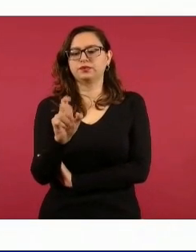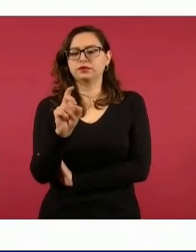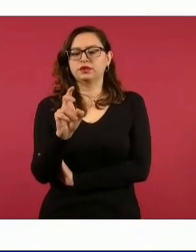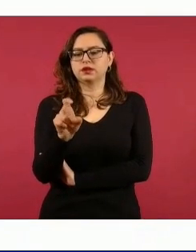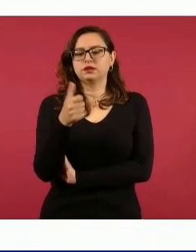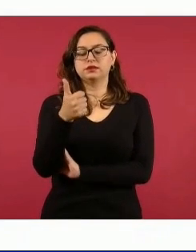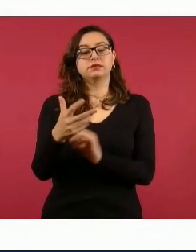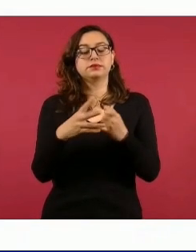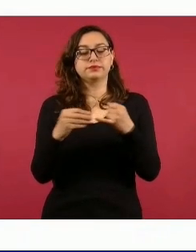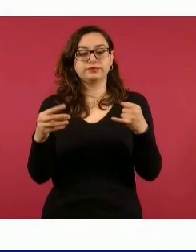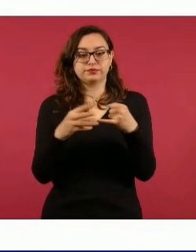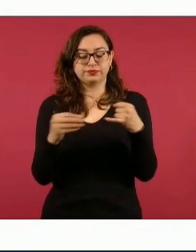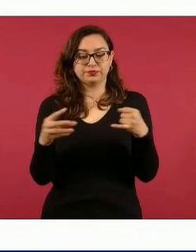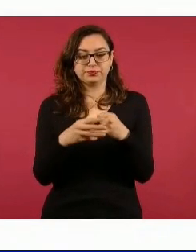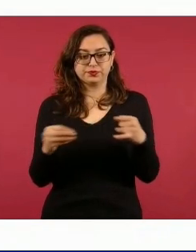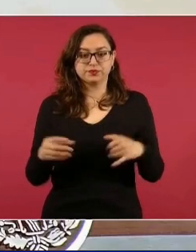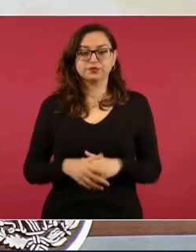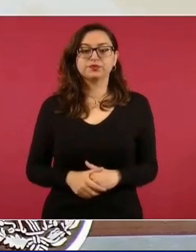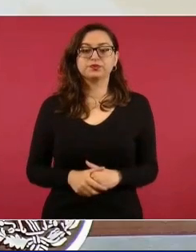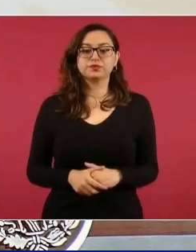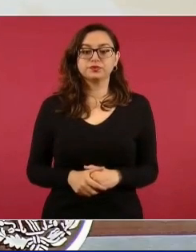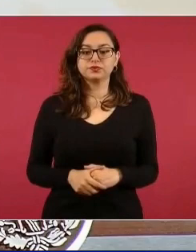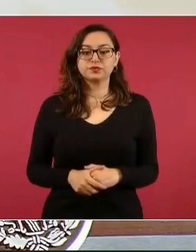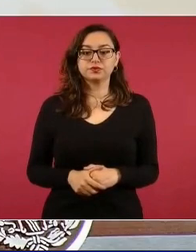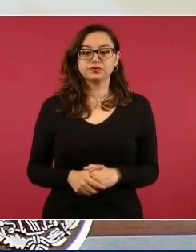económica. Y recibimos